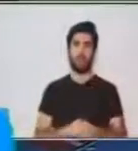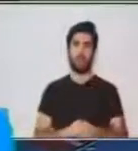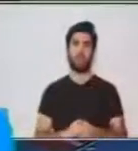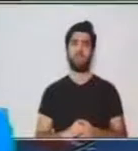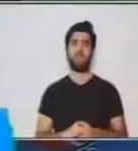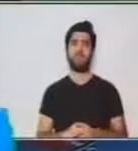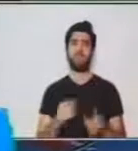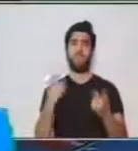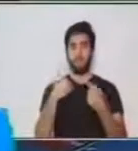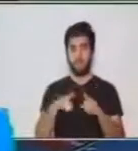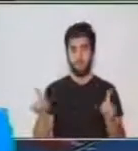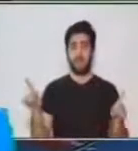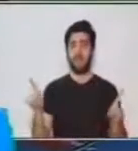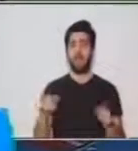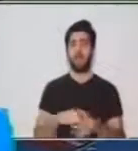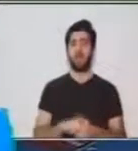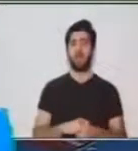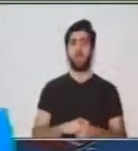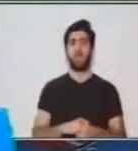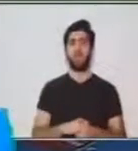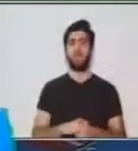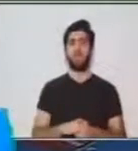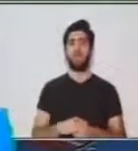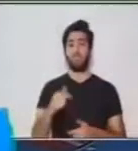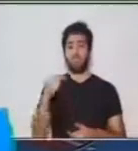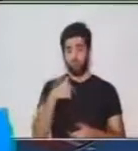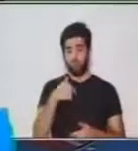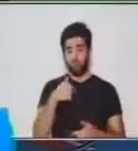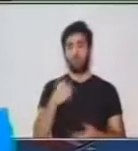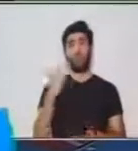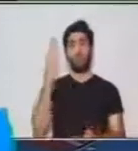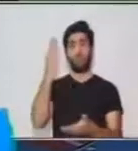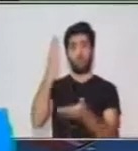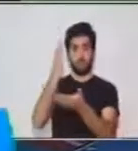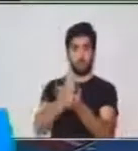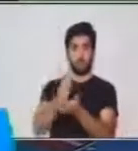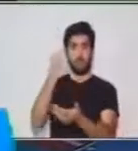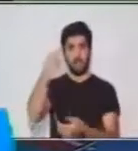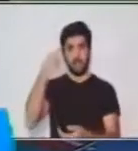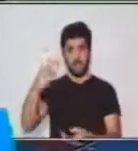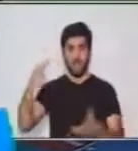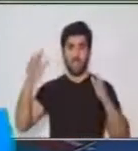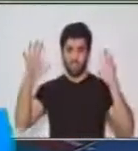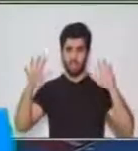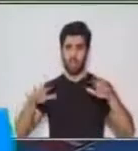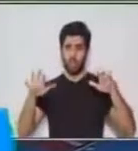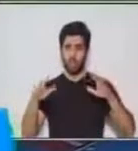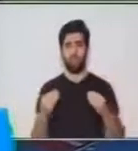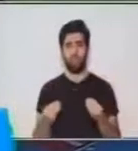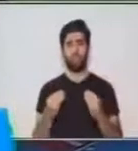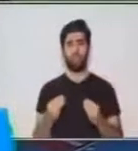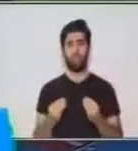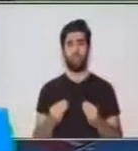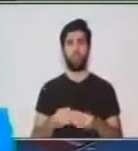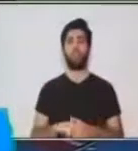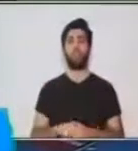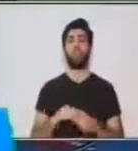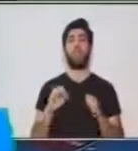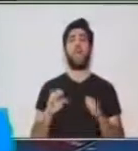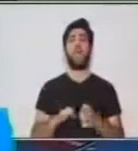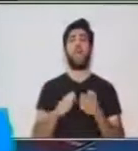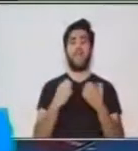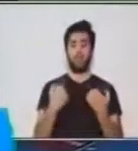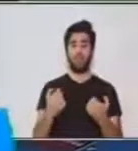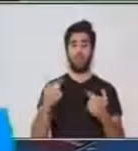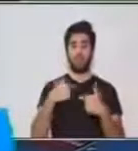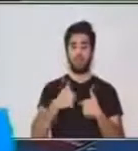pero resulta que el día que yo fui, llovió mucho. Entonces